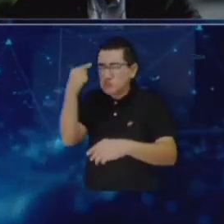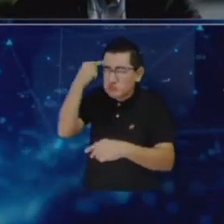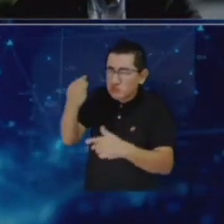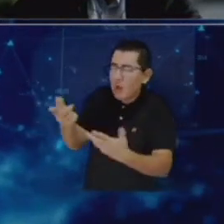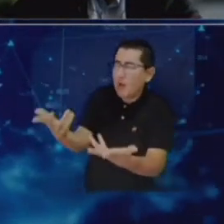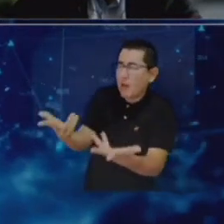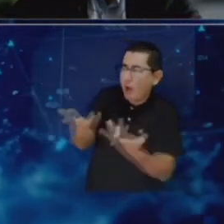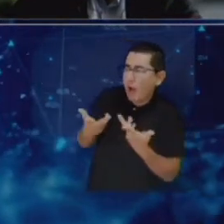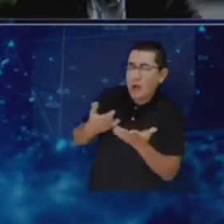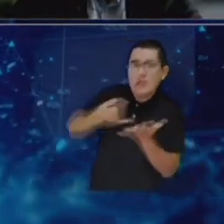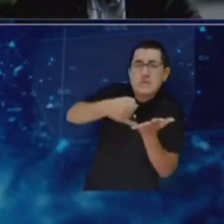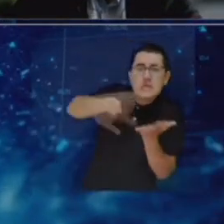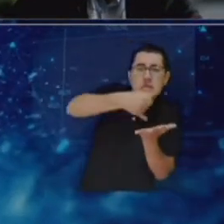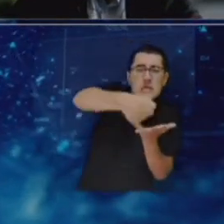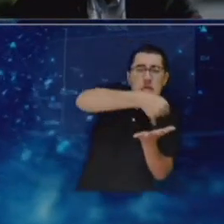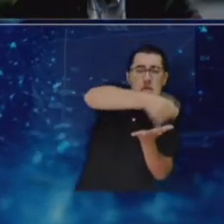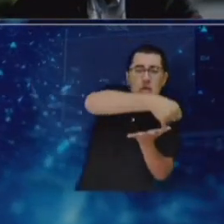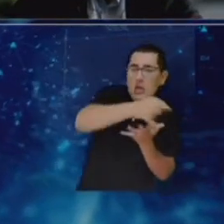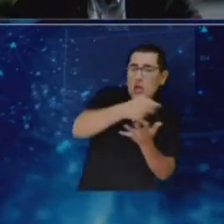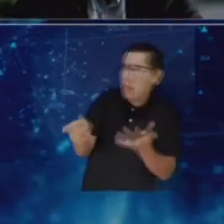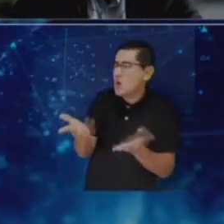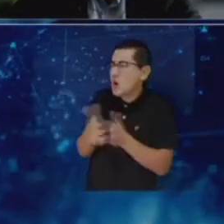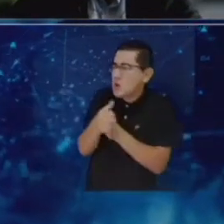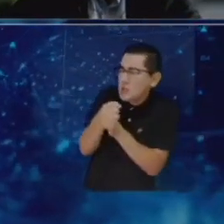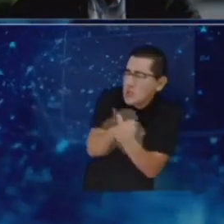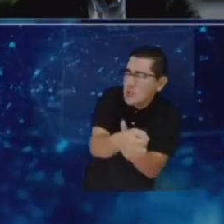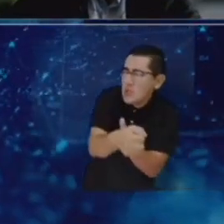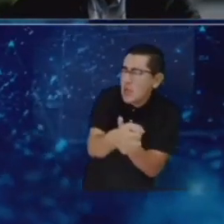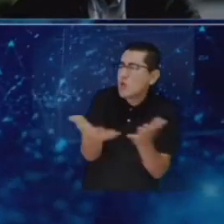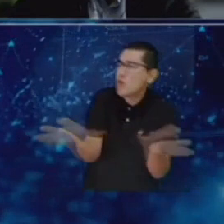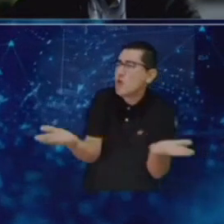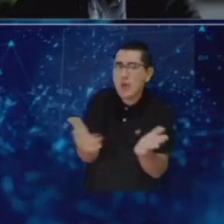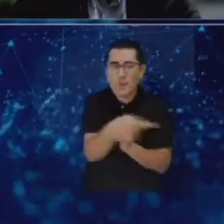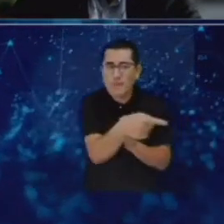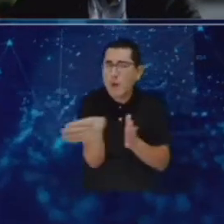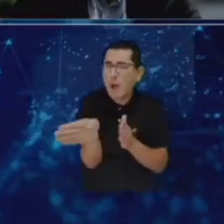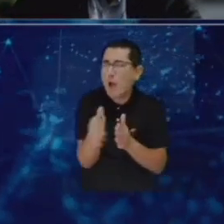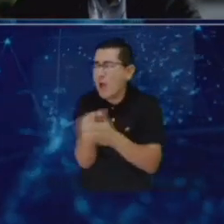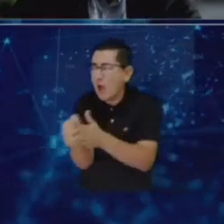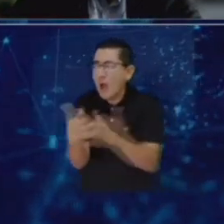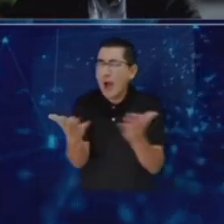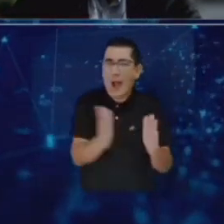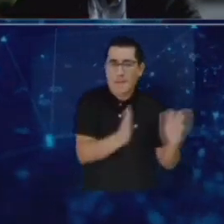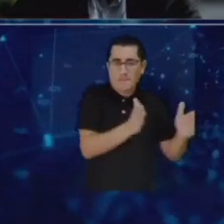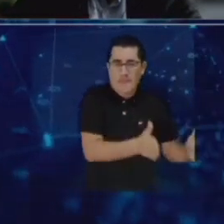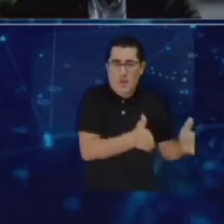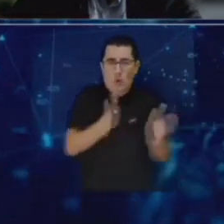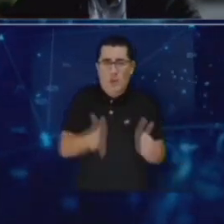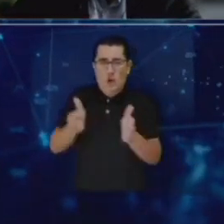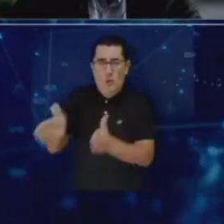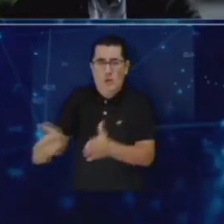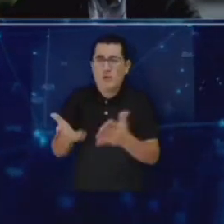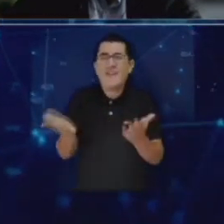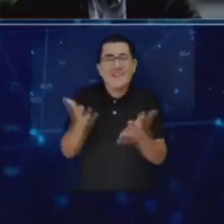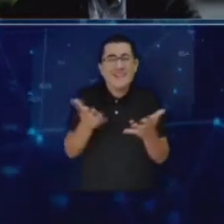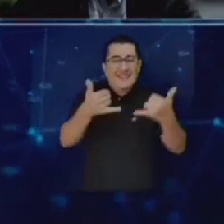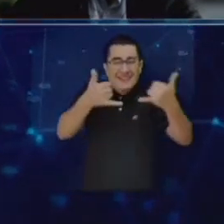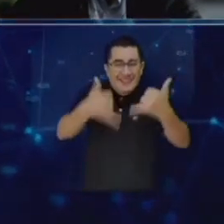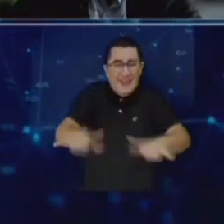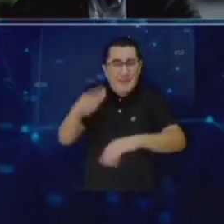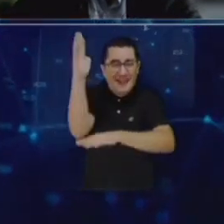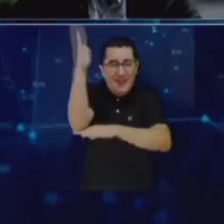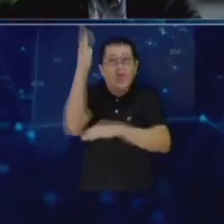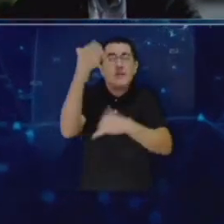cierto alineamiento, cierto guía de trabajo hacia el periodo en el que termina la conferencia. Estos puntos de